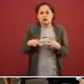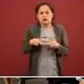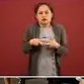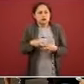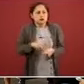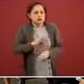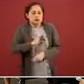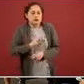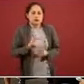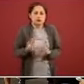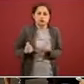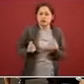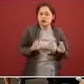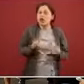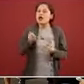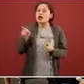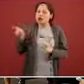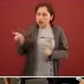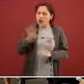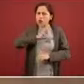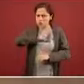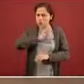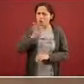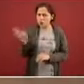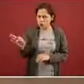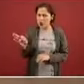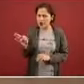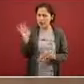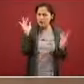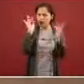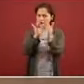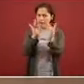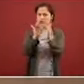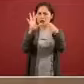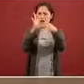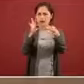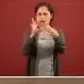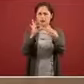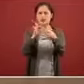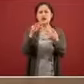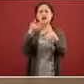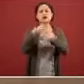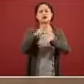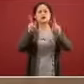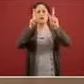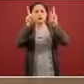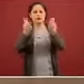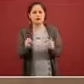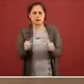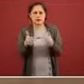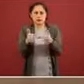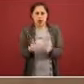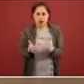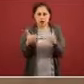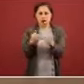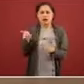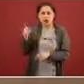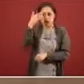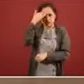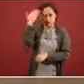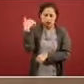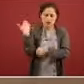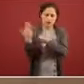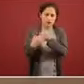ahorita con los casos de que estamos encerrados y de que esto se va a poner peor. Entonces él pone